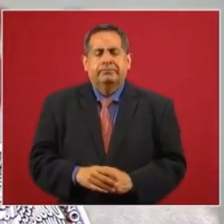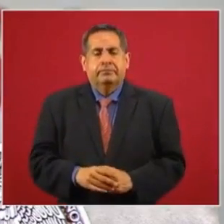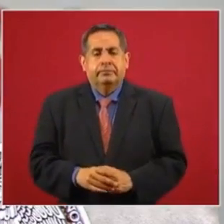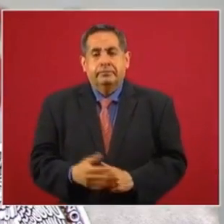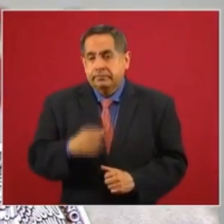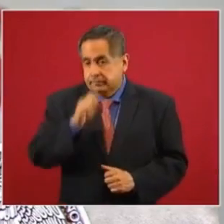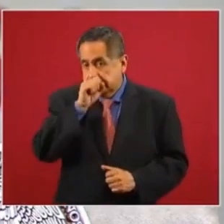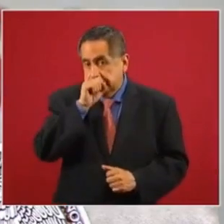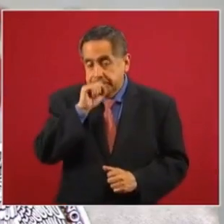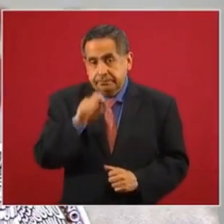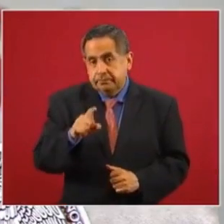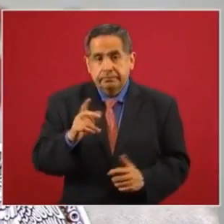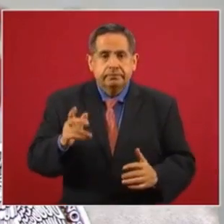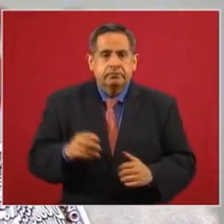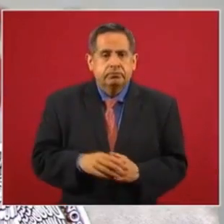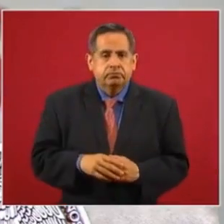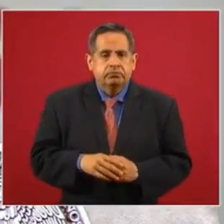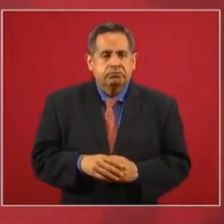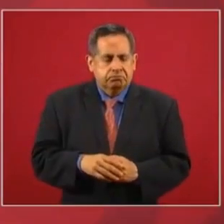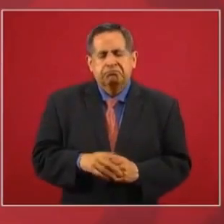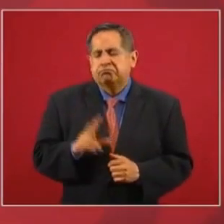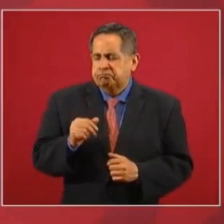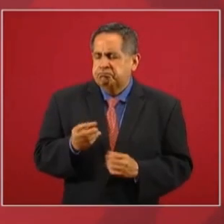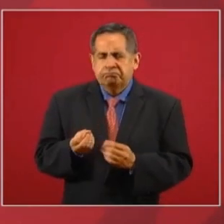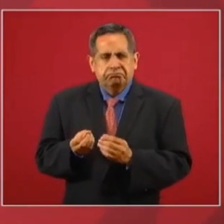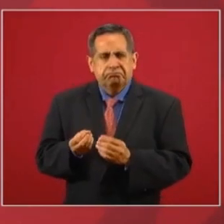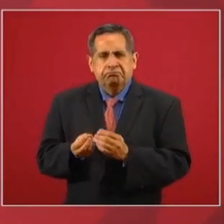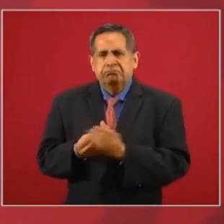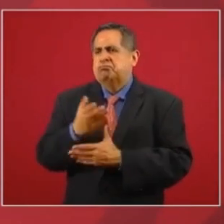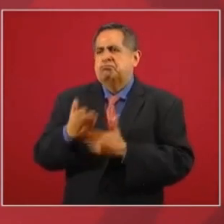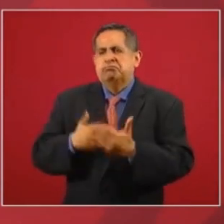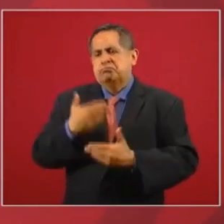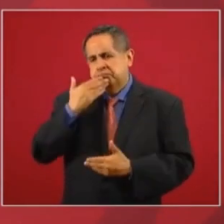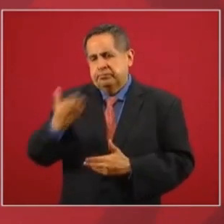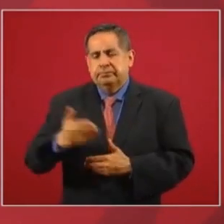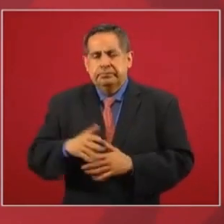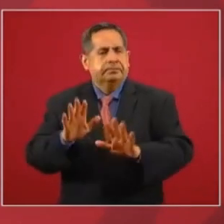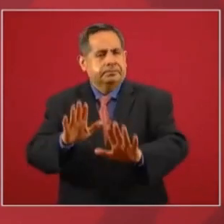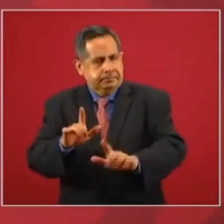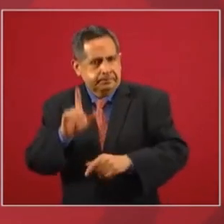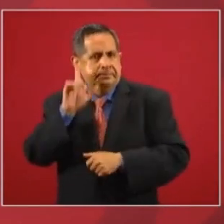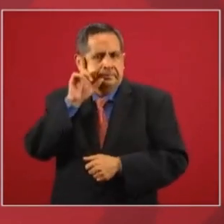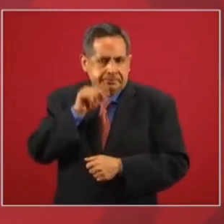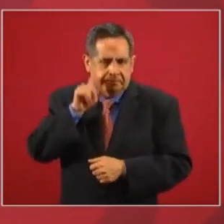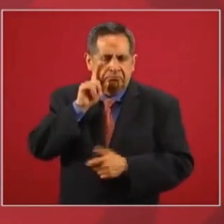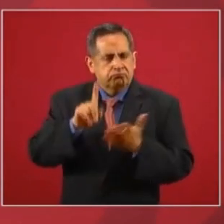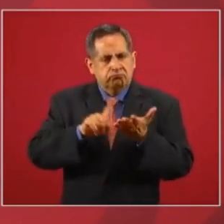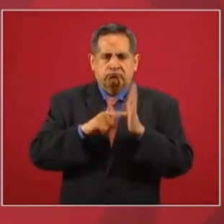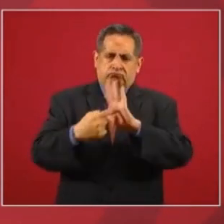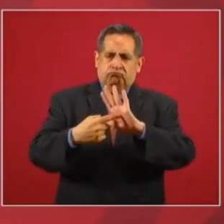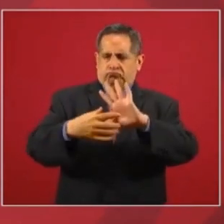y vamos saliendo. Nada más que mañana